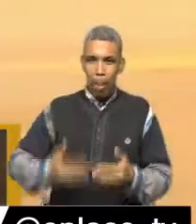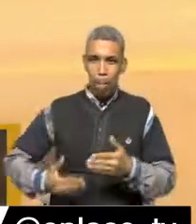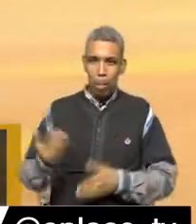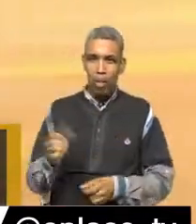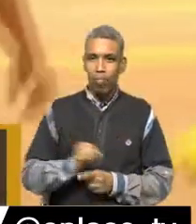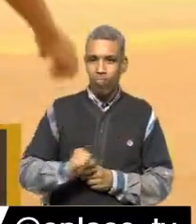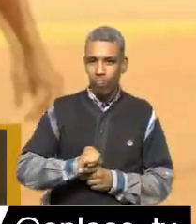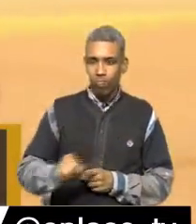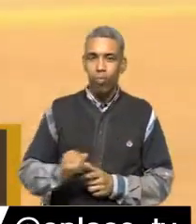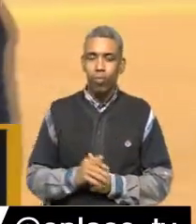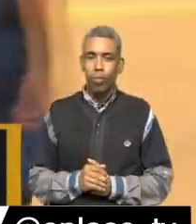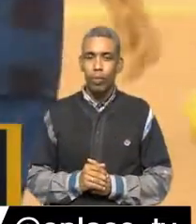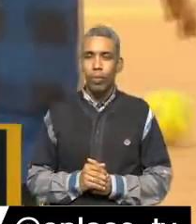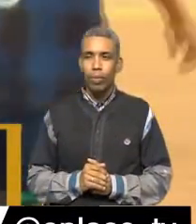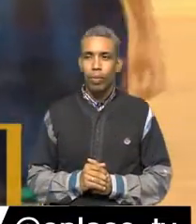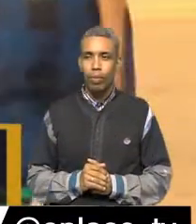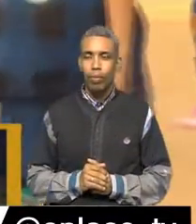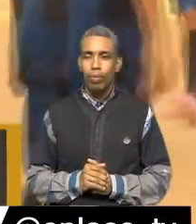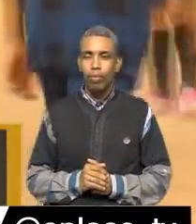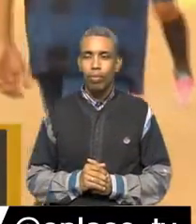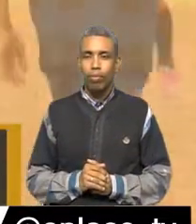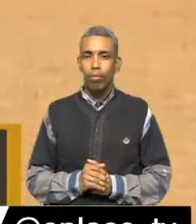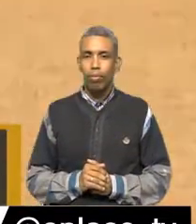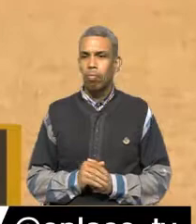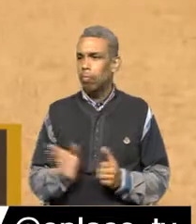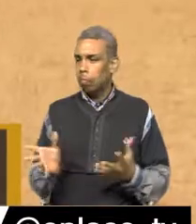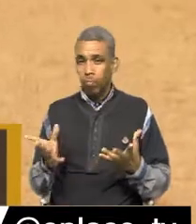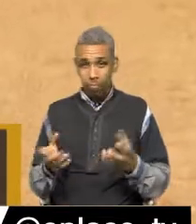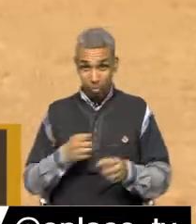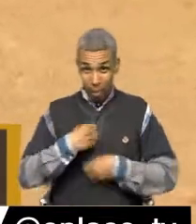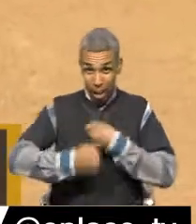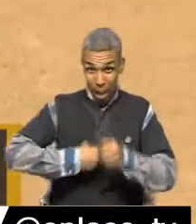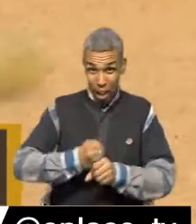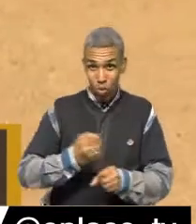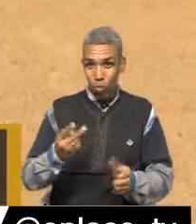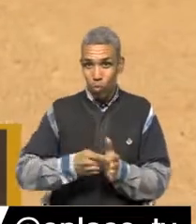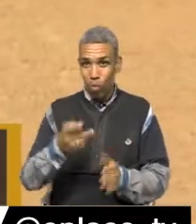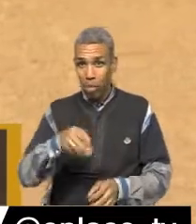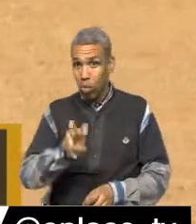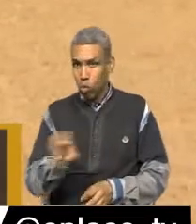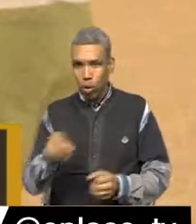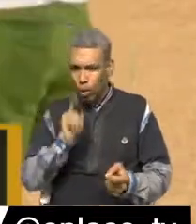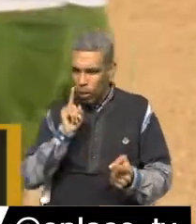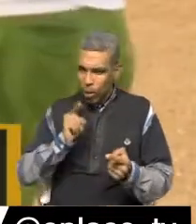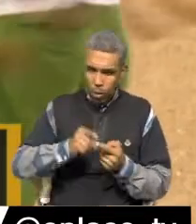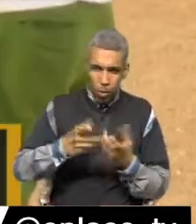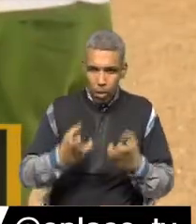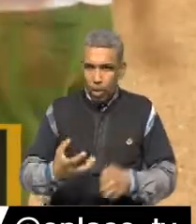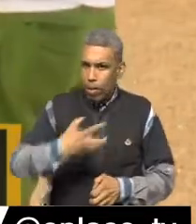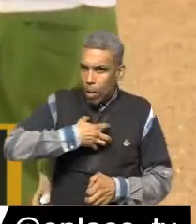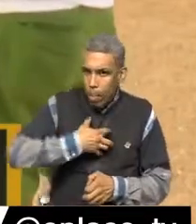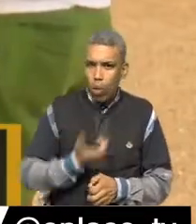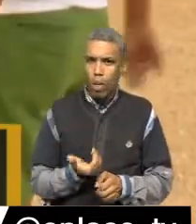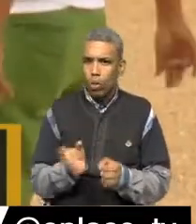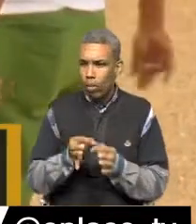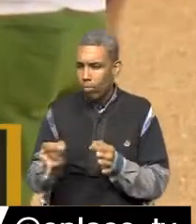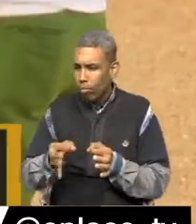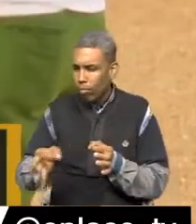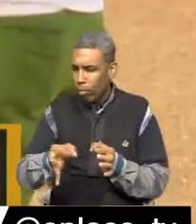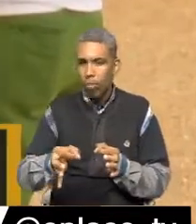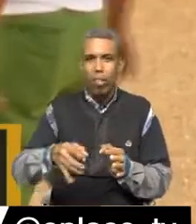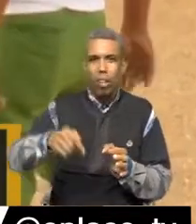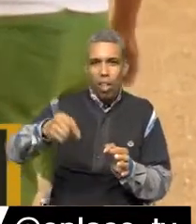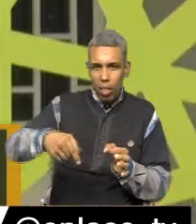de Fútbol del Nororiente de Barranca Bermeja en el propósito de afrontar los torneos de balompié del presente año, entre ellos los municipales que cuentan con el apoyo oficial de